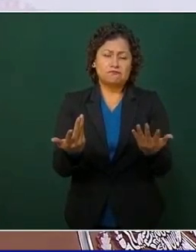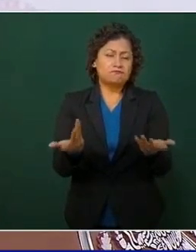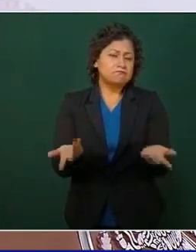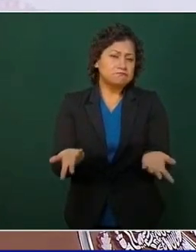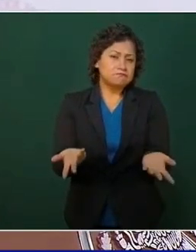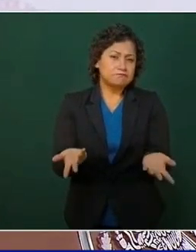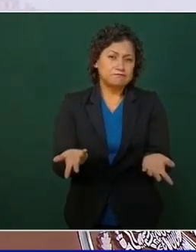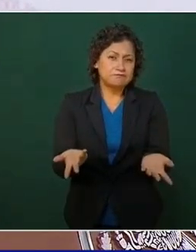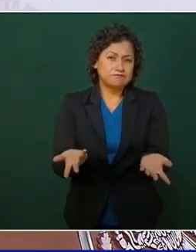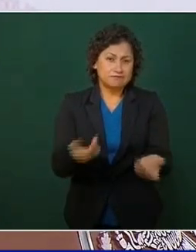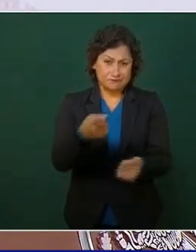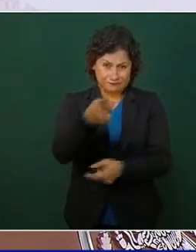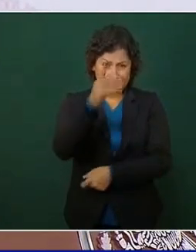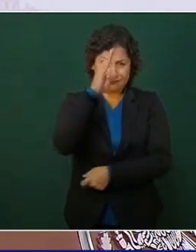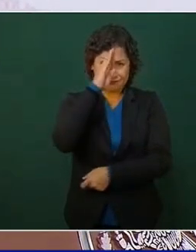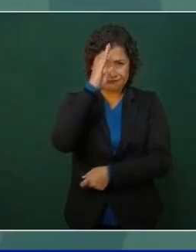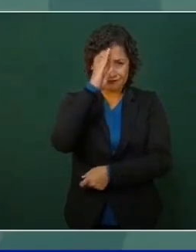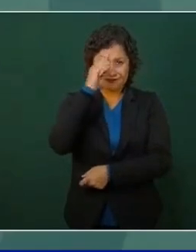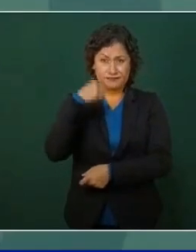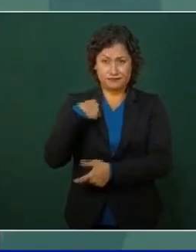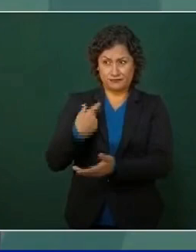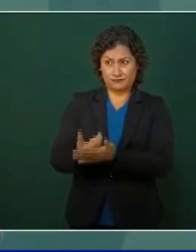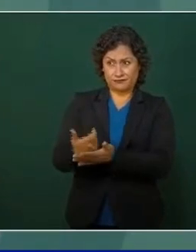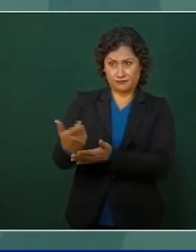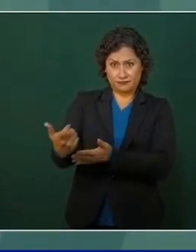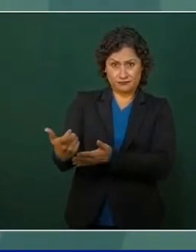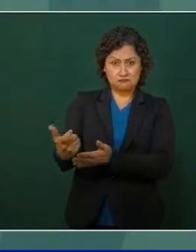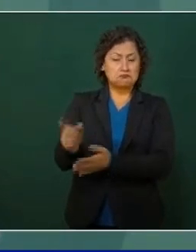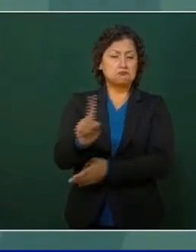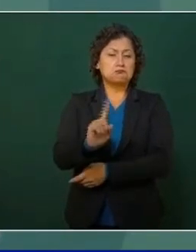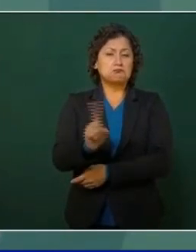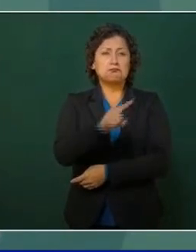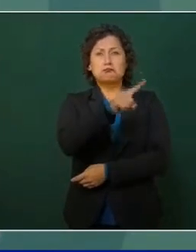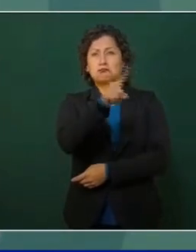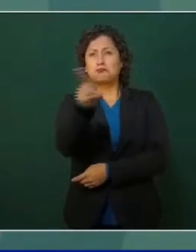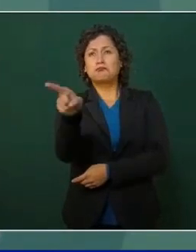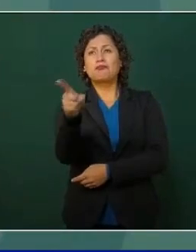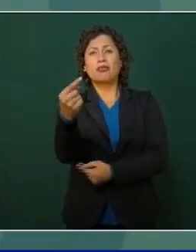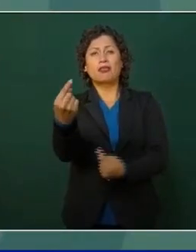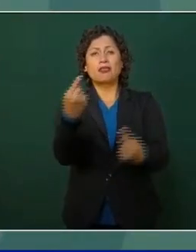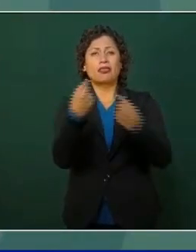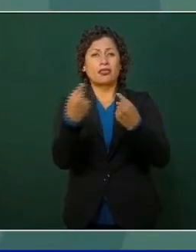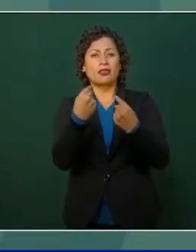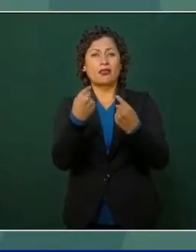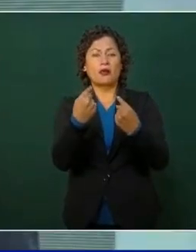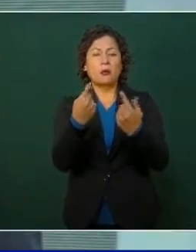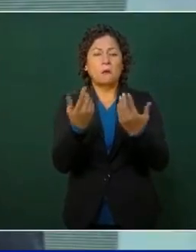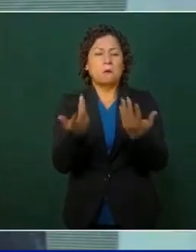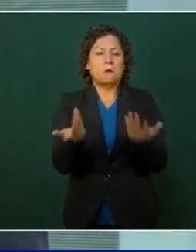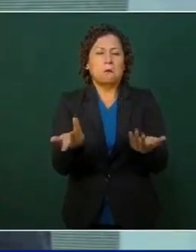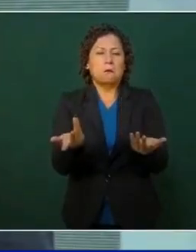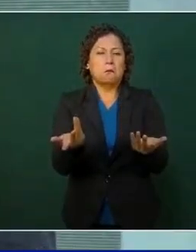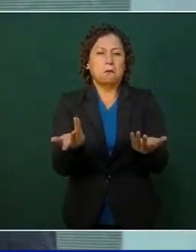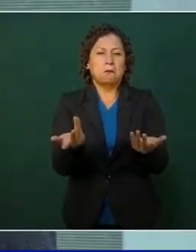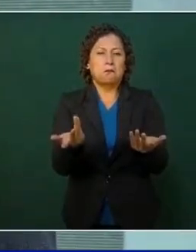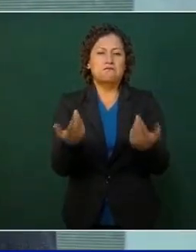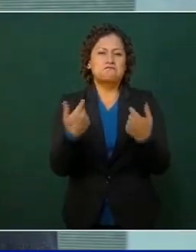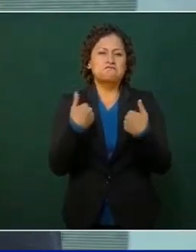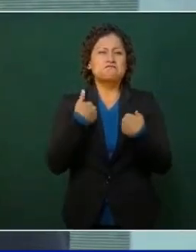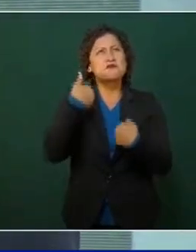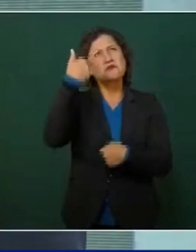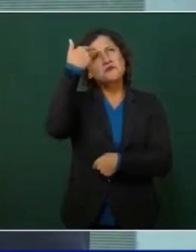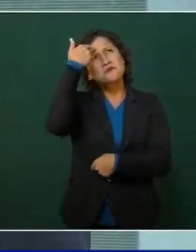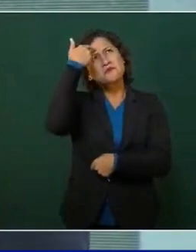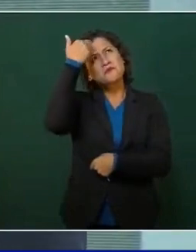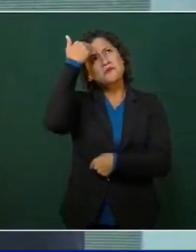imagínense lo que me significan esos insultos si estoy consciente de que todo eso que estamos ahorrando